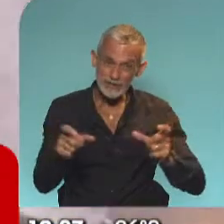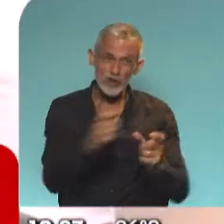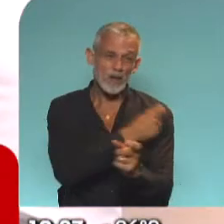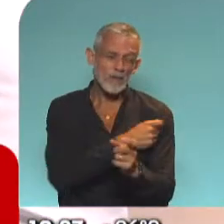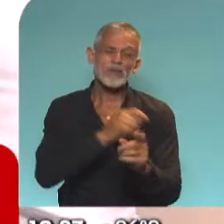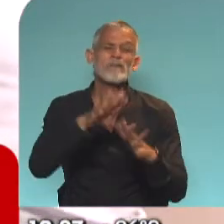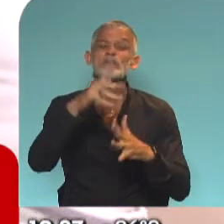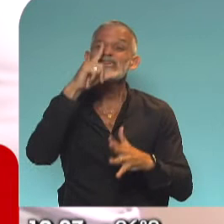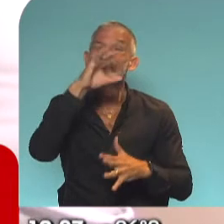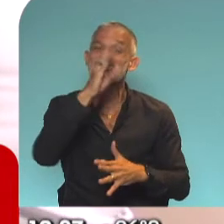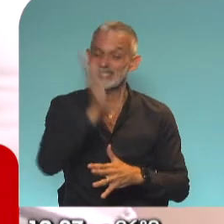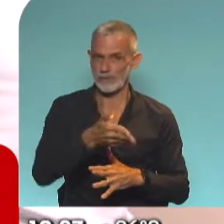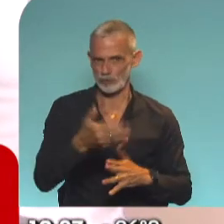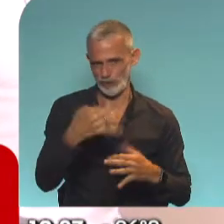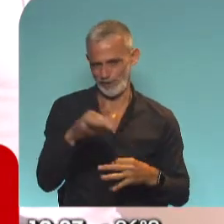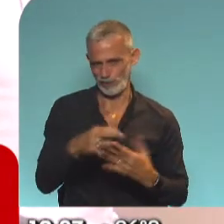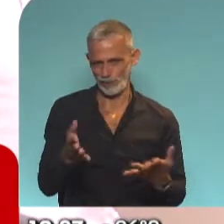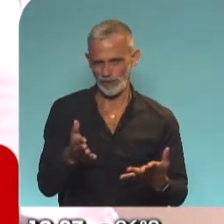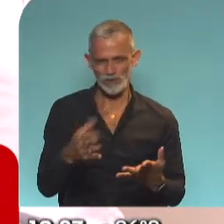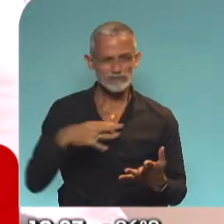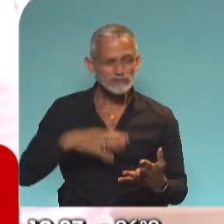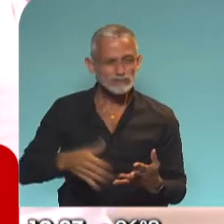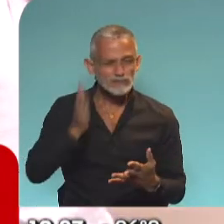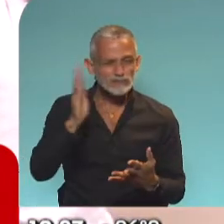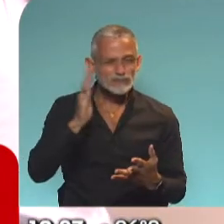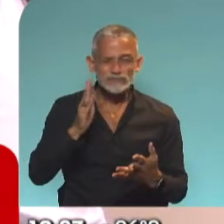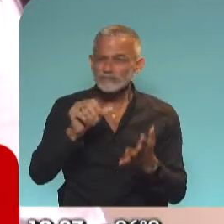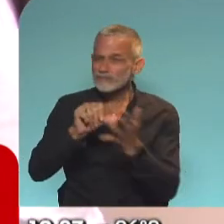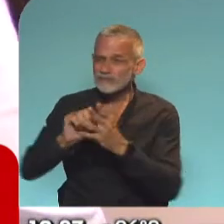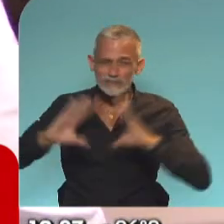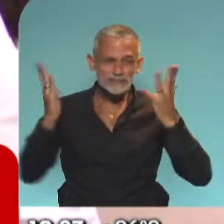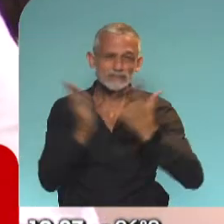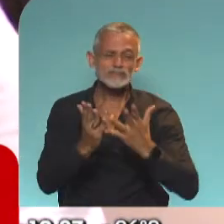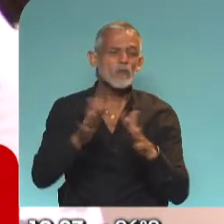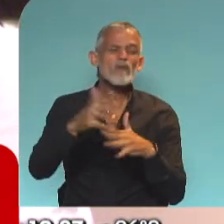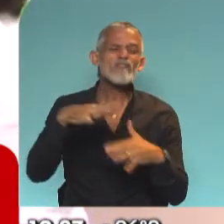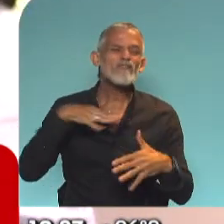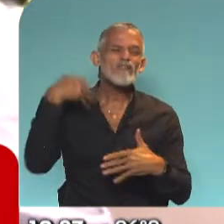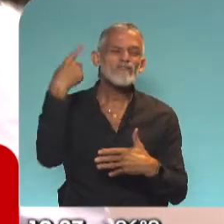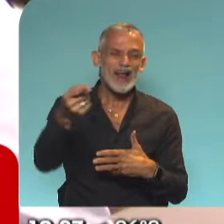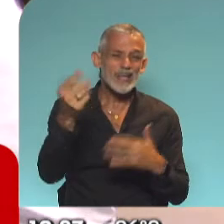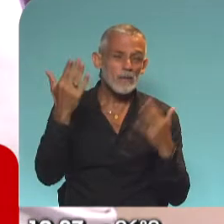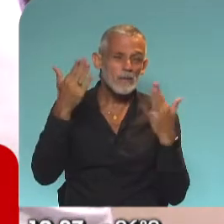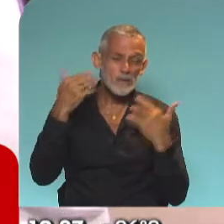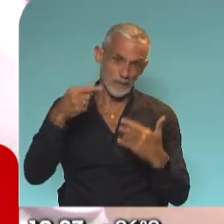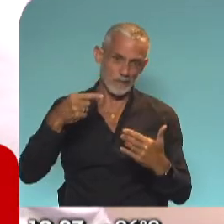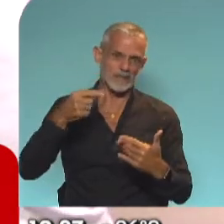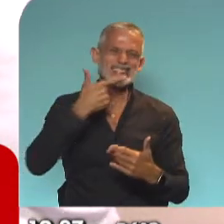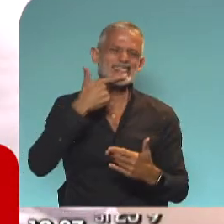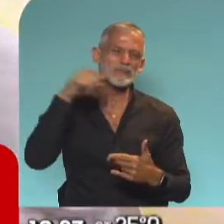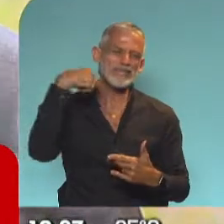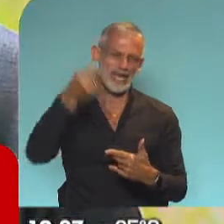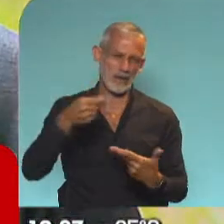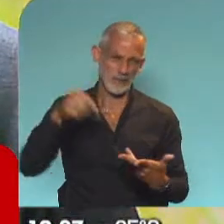menos un 70%. Y eso no se va a lograr en ningún país del mundo antes de la próxima primavera, de nuestra próxima